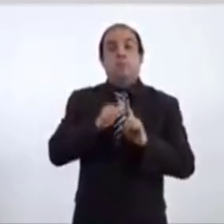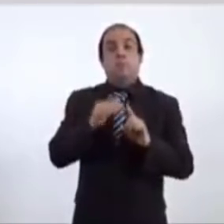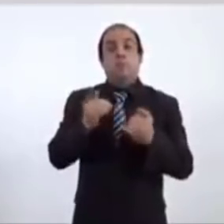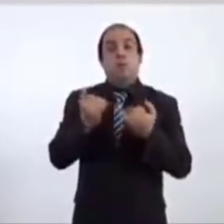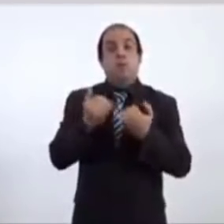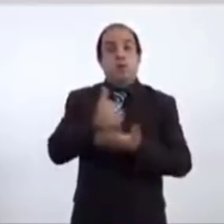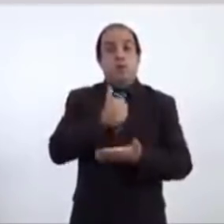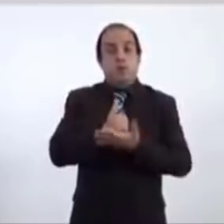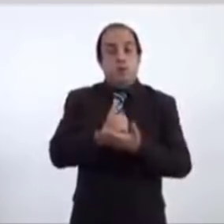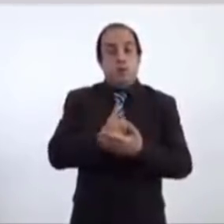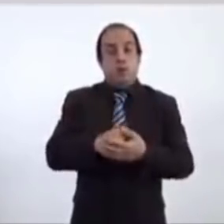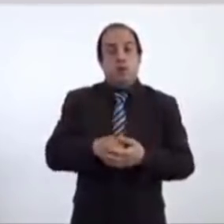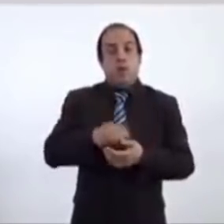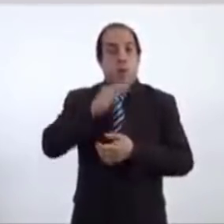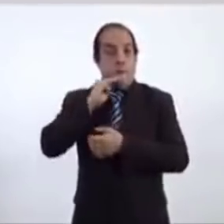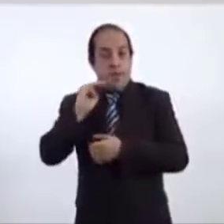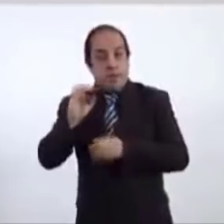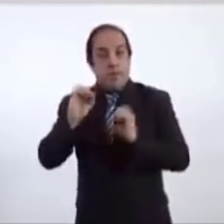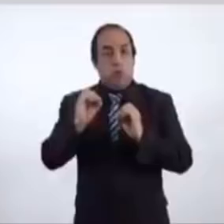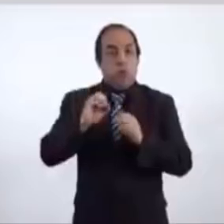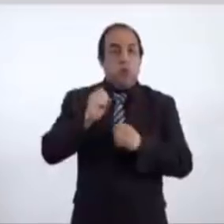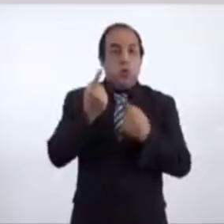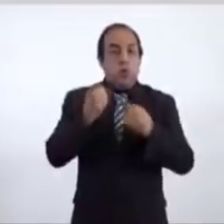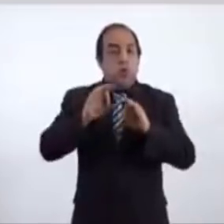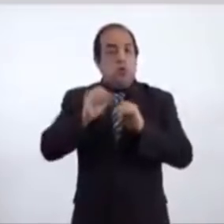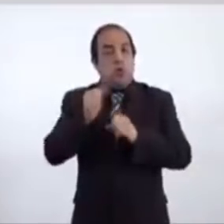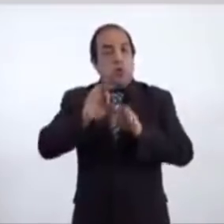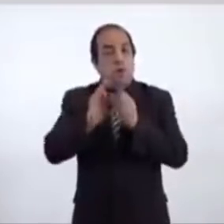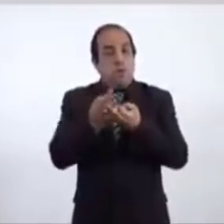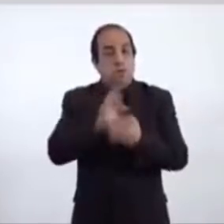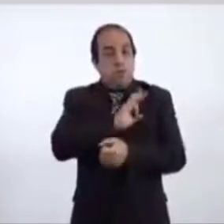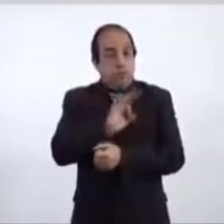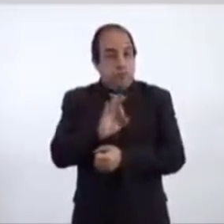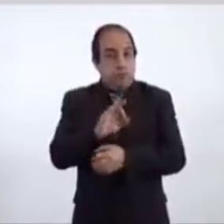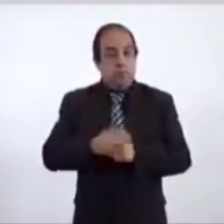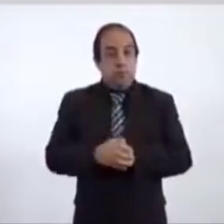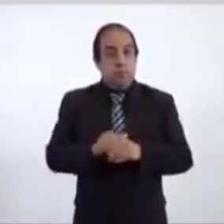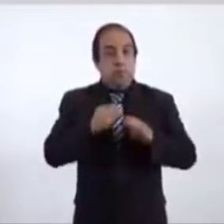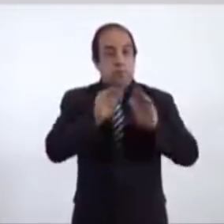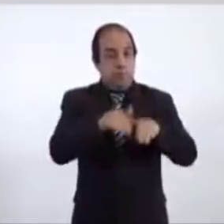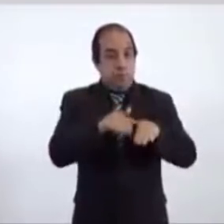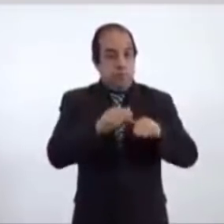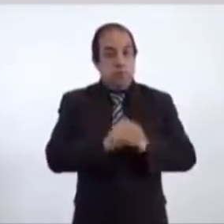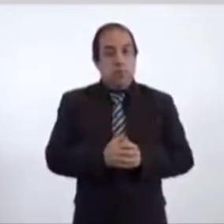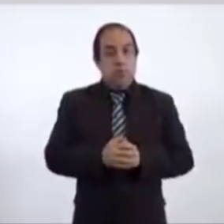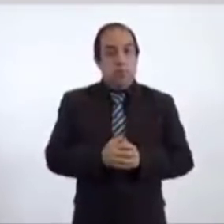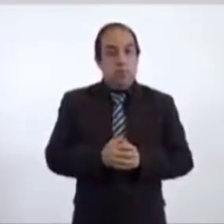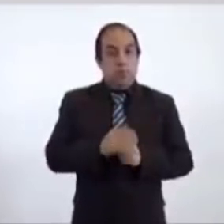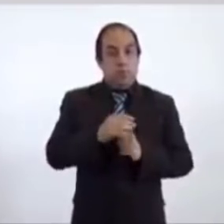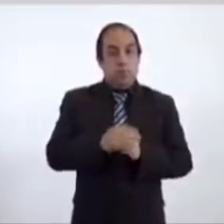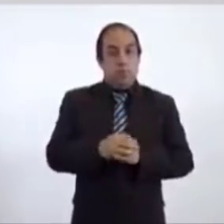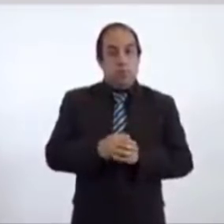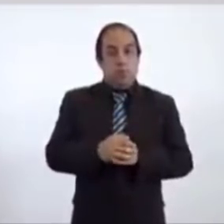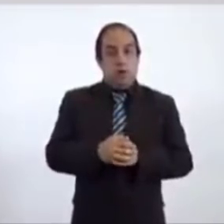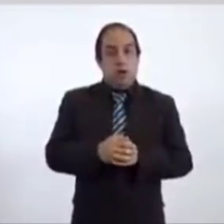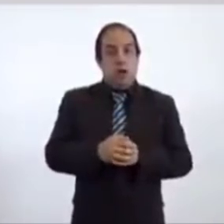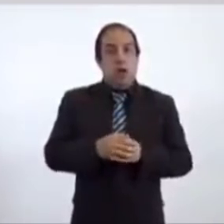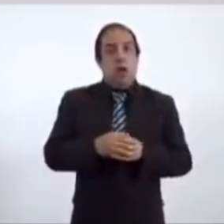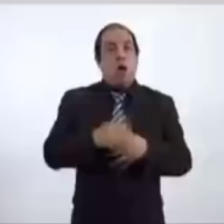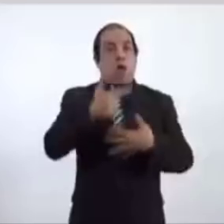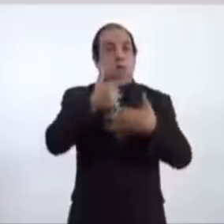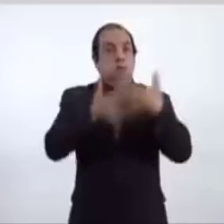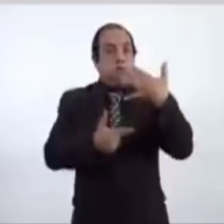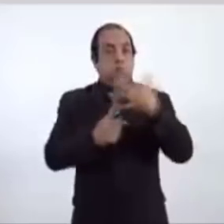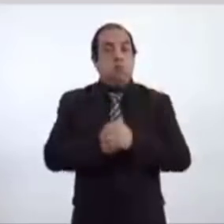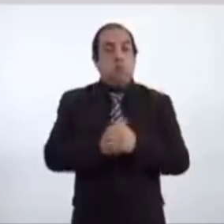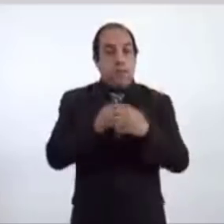ciudad, si es a través de SMS o de algún otro esquema para que puedan acceder al censo. Es